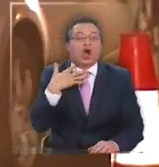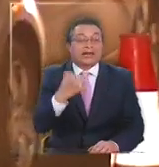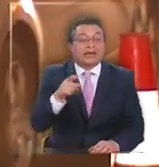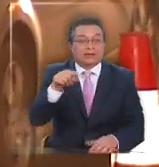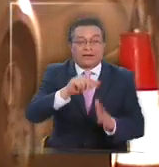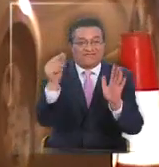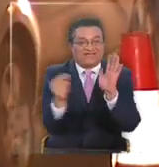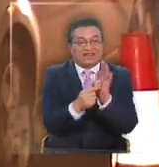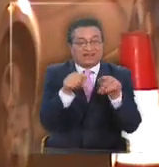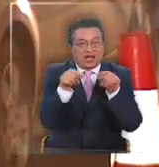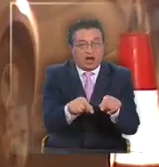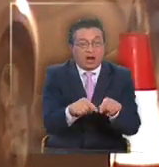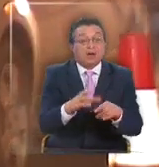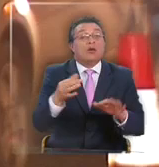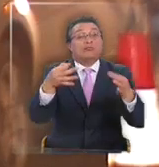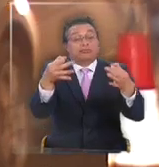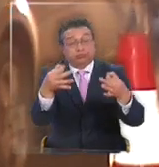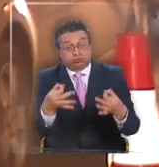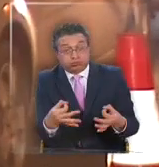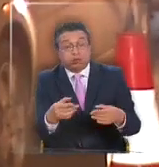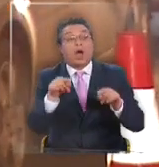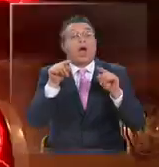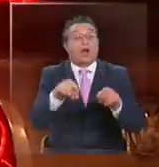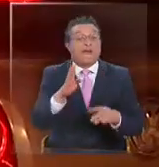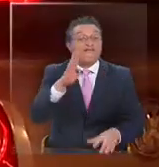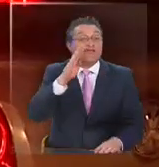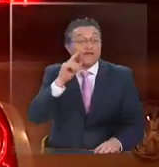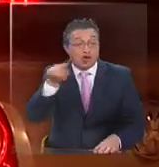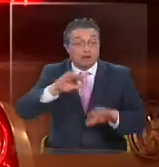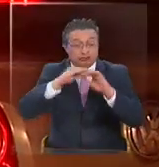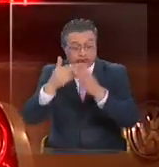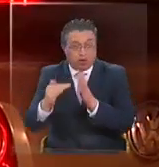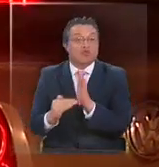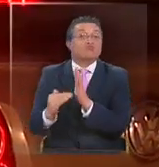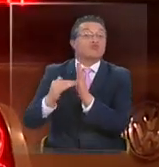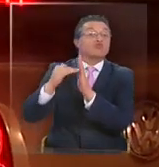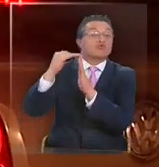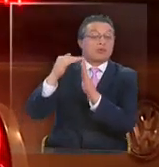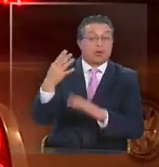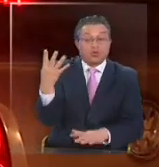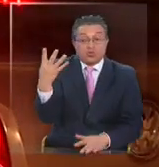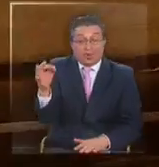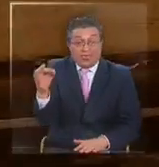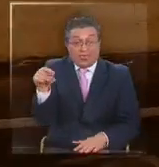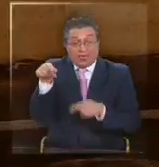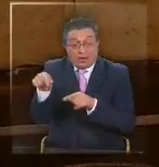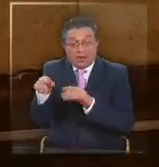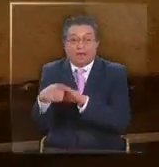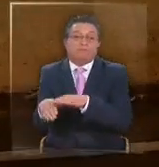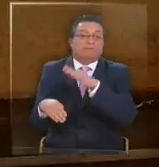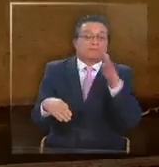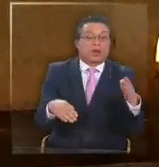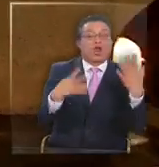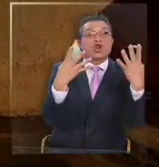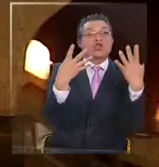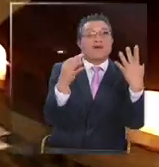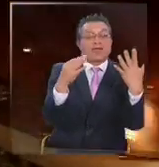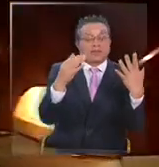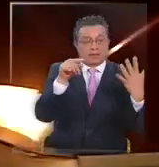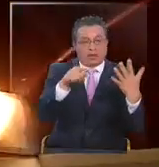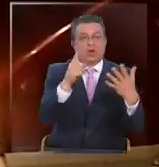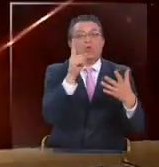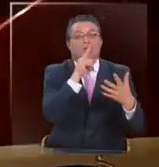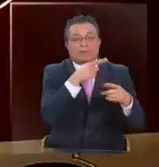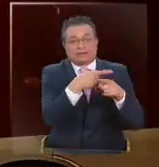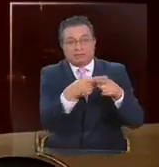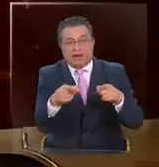fecha. El promedio diario de detenidos en la región del Biobío ha subido de 40 en los primeros días a cerca de 90 en las últimas